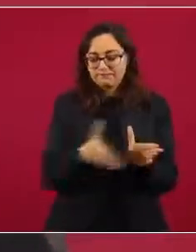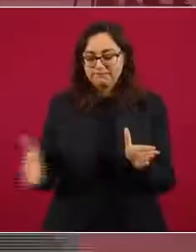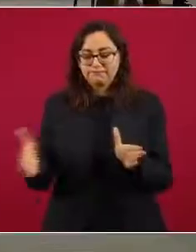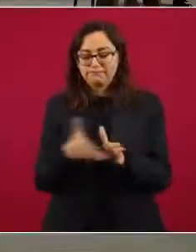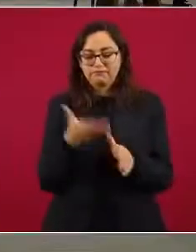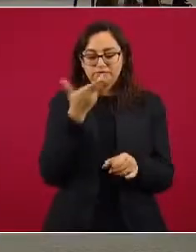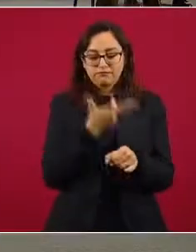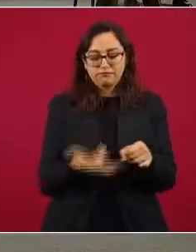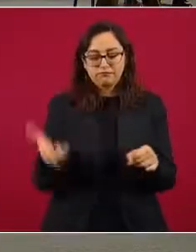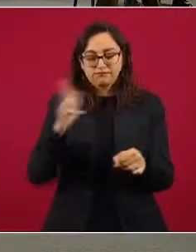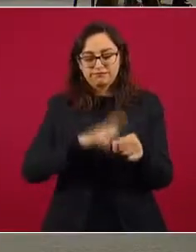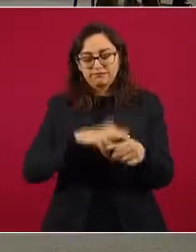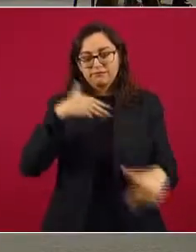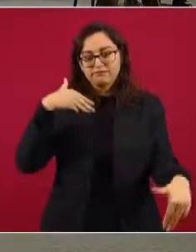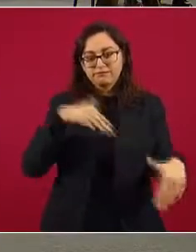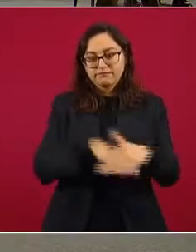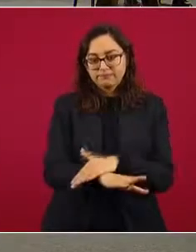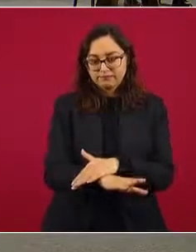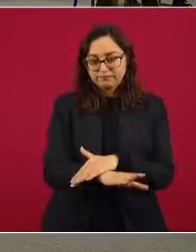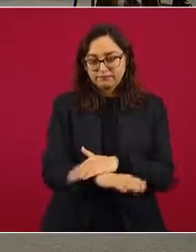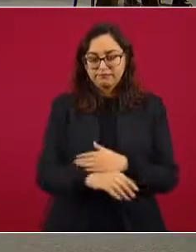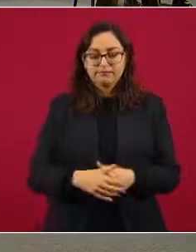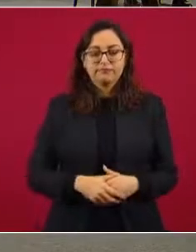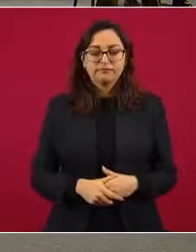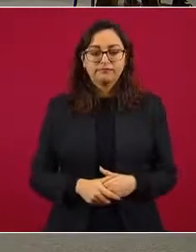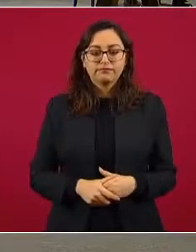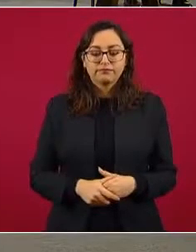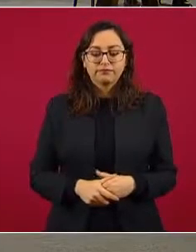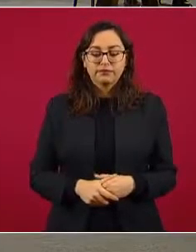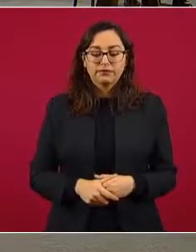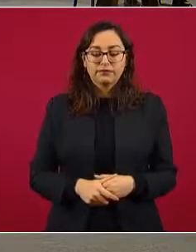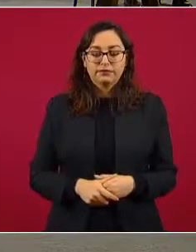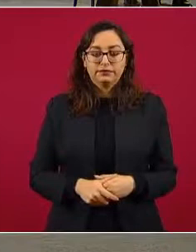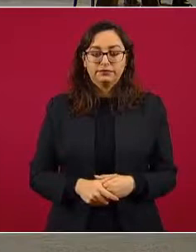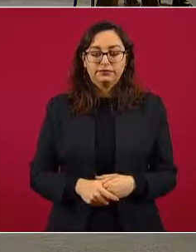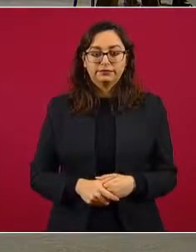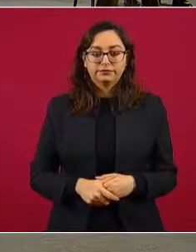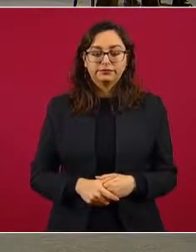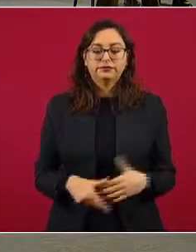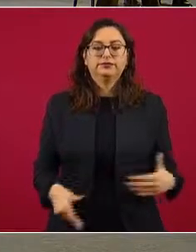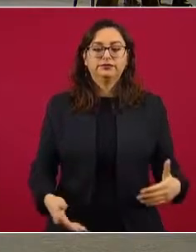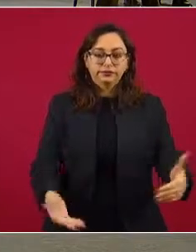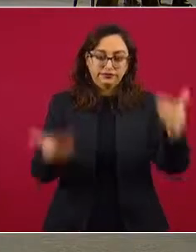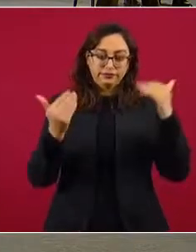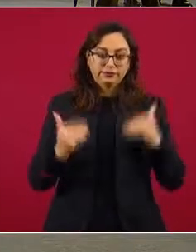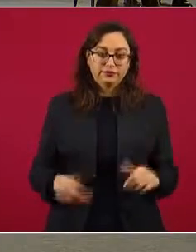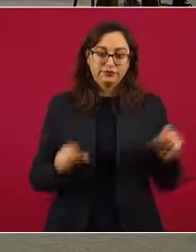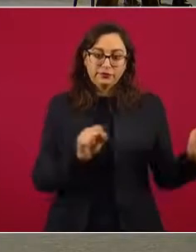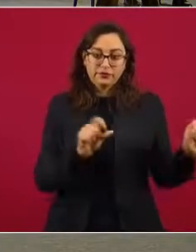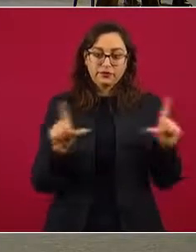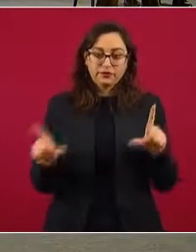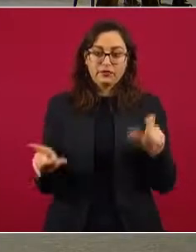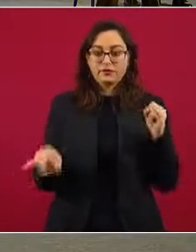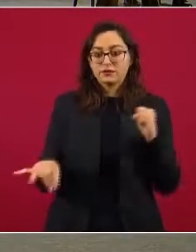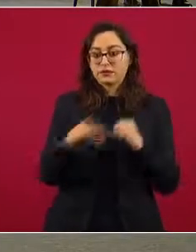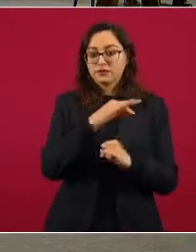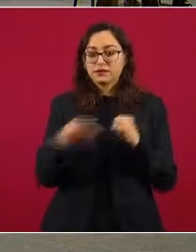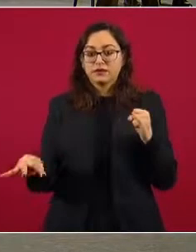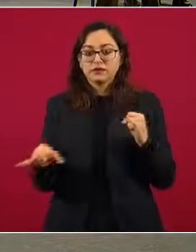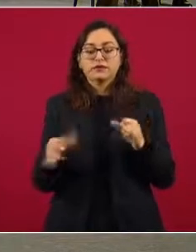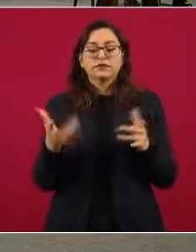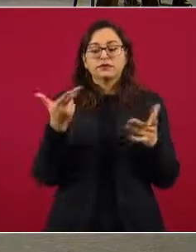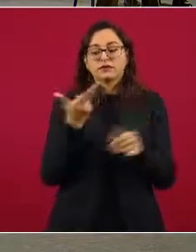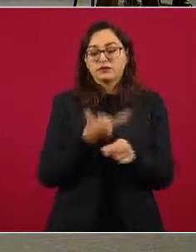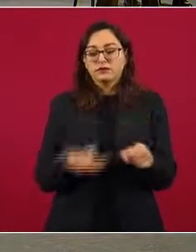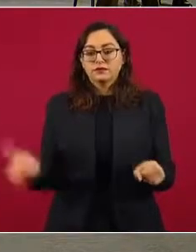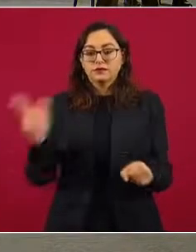personas en los distintos hospitales. La siguiente, por favor. Finalmente, la ocupación hospitalaria